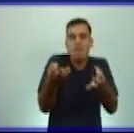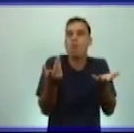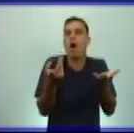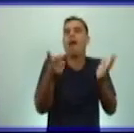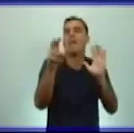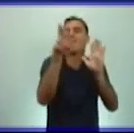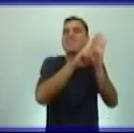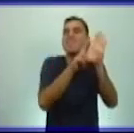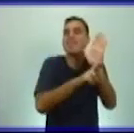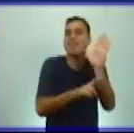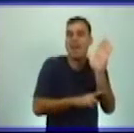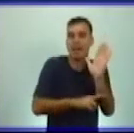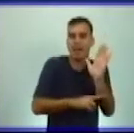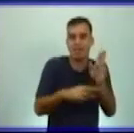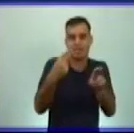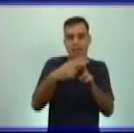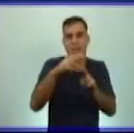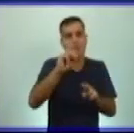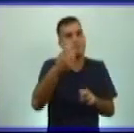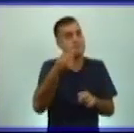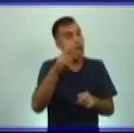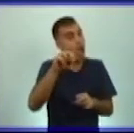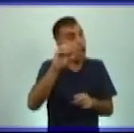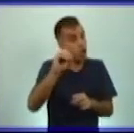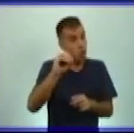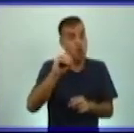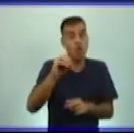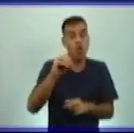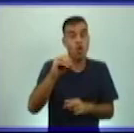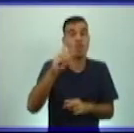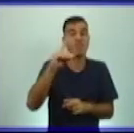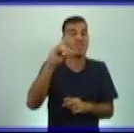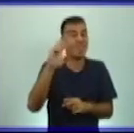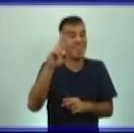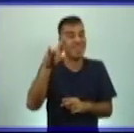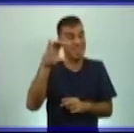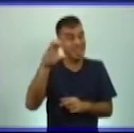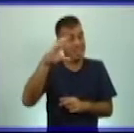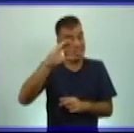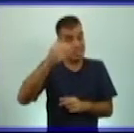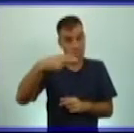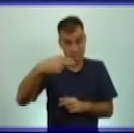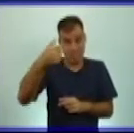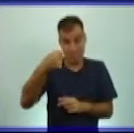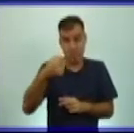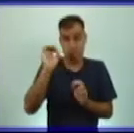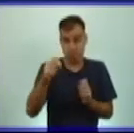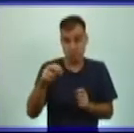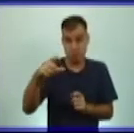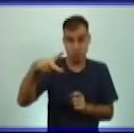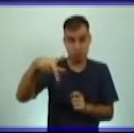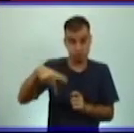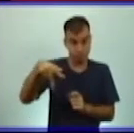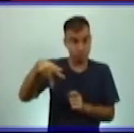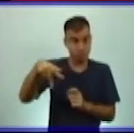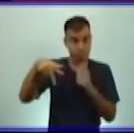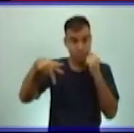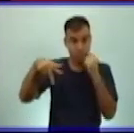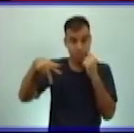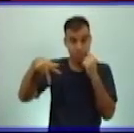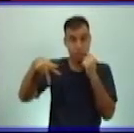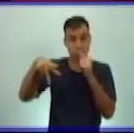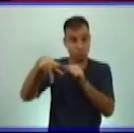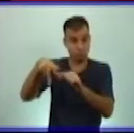la regla de la mano derecha, recuerde que usted pone su dedo pulgar en el sentido de la corriente y entonces obtiene el sentido de las líneas de